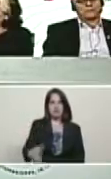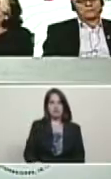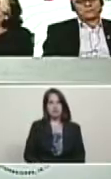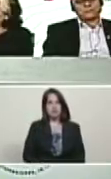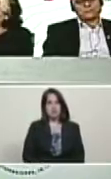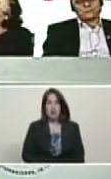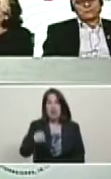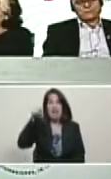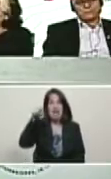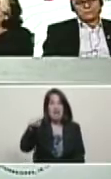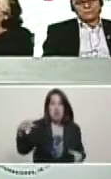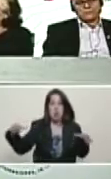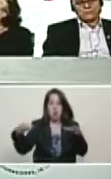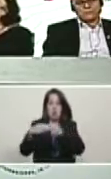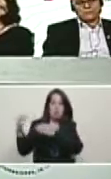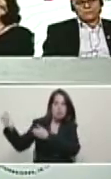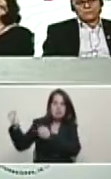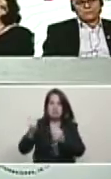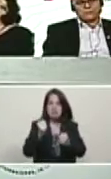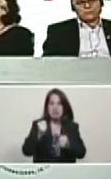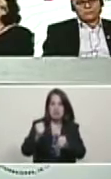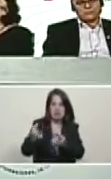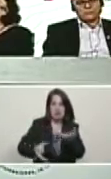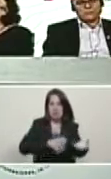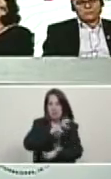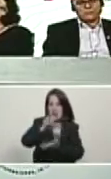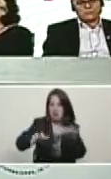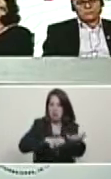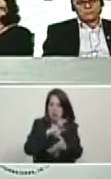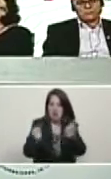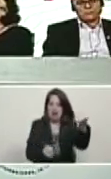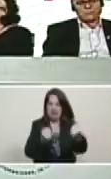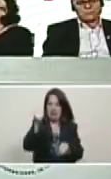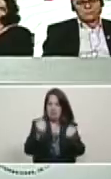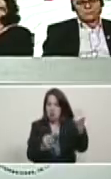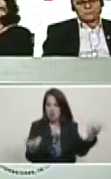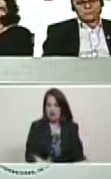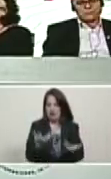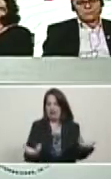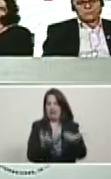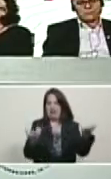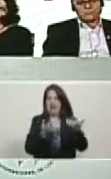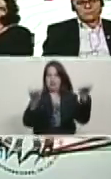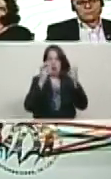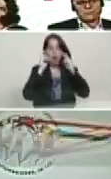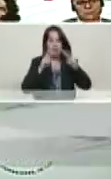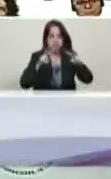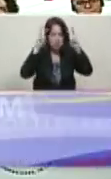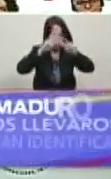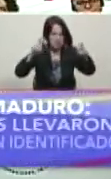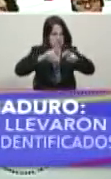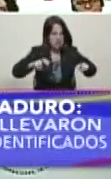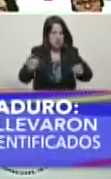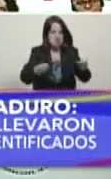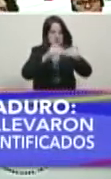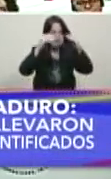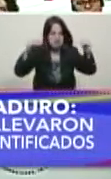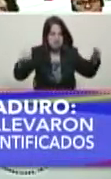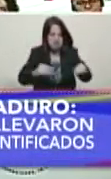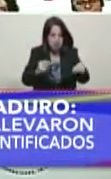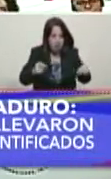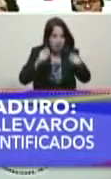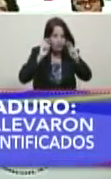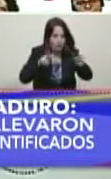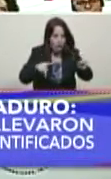ellos trajeron la violencia quemaron los propios camiones y cuando revisamos los camiones que quedaron sobre el puente